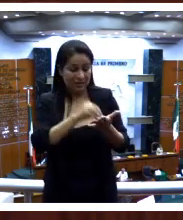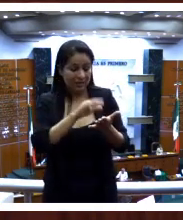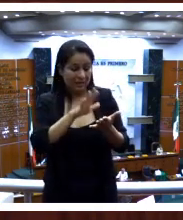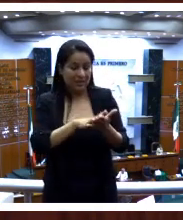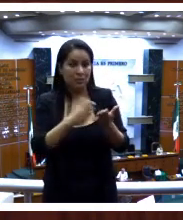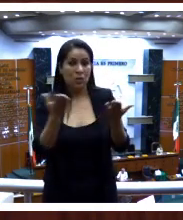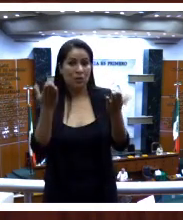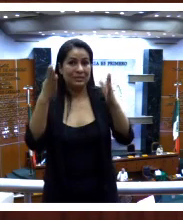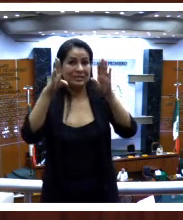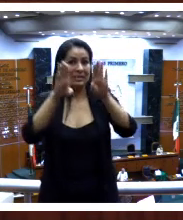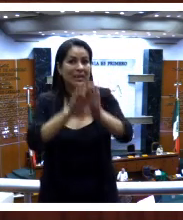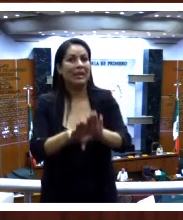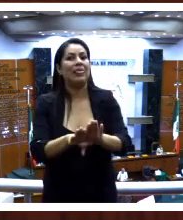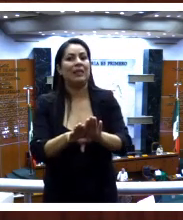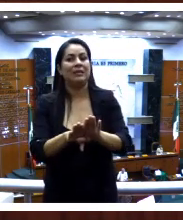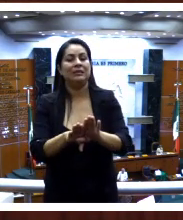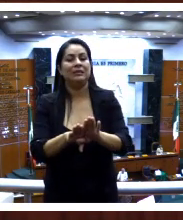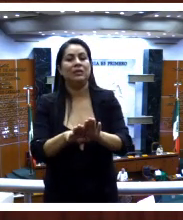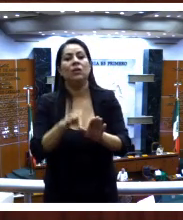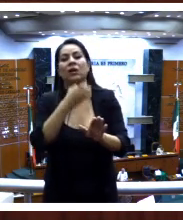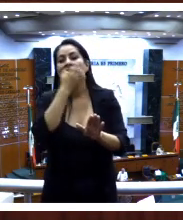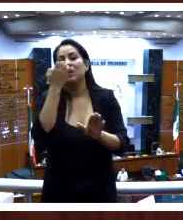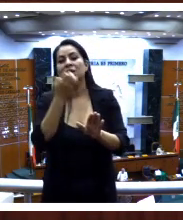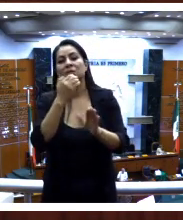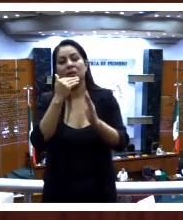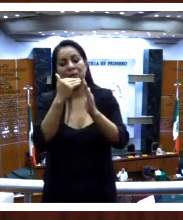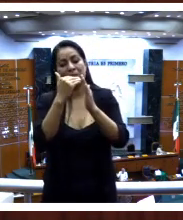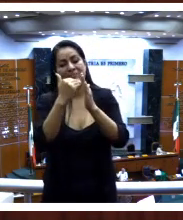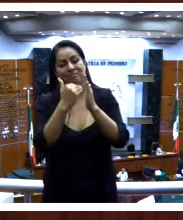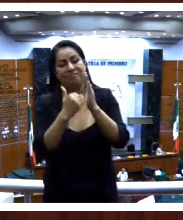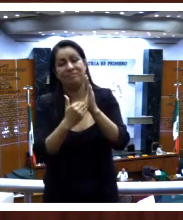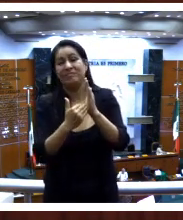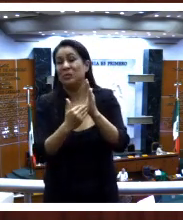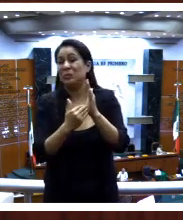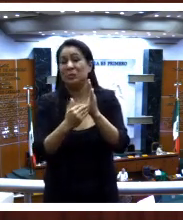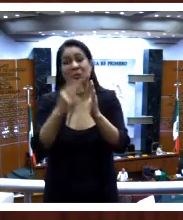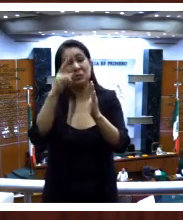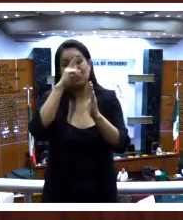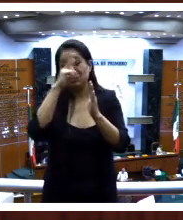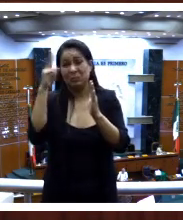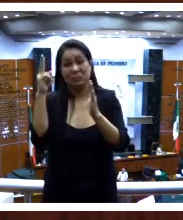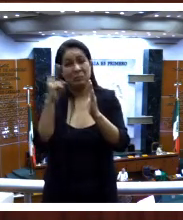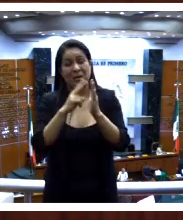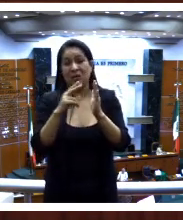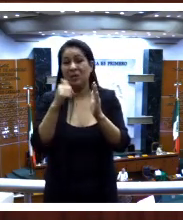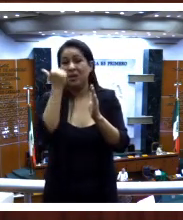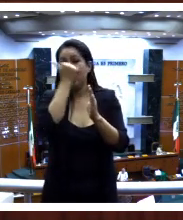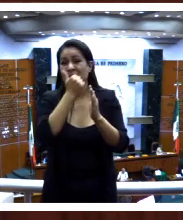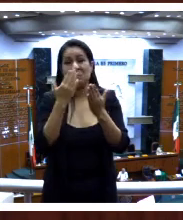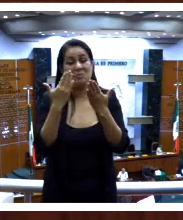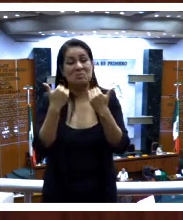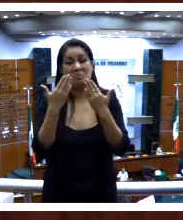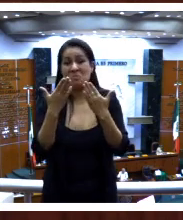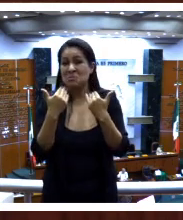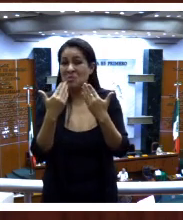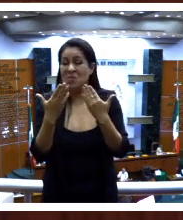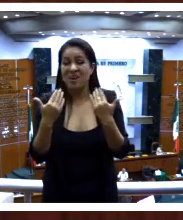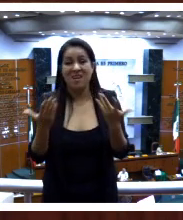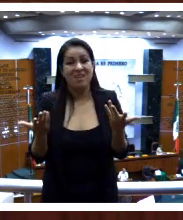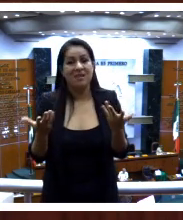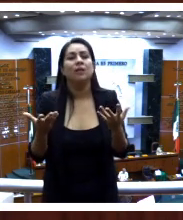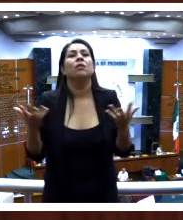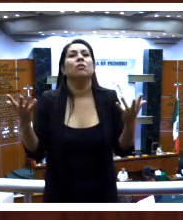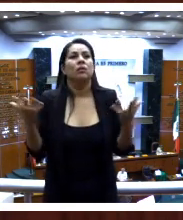como cerradas son escuelas que disminuyeron considerablemente su matrícula. Y lo que se